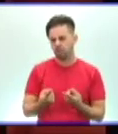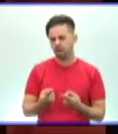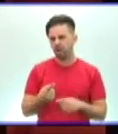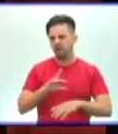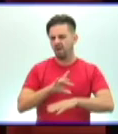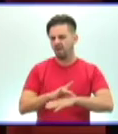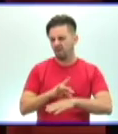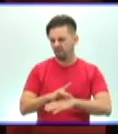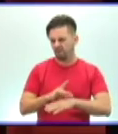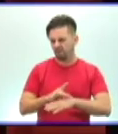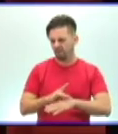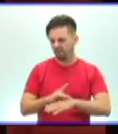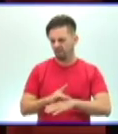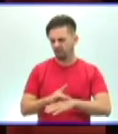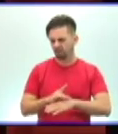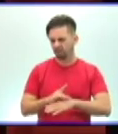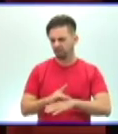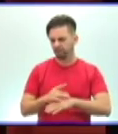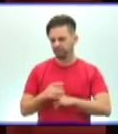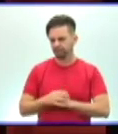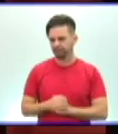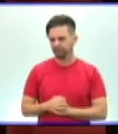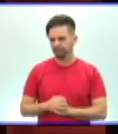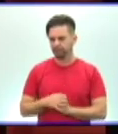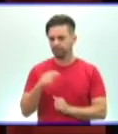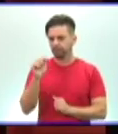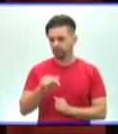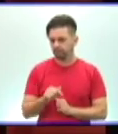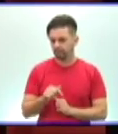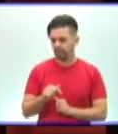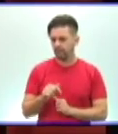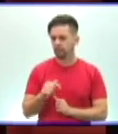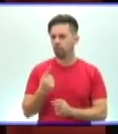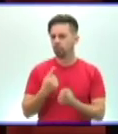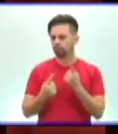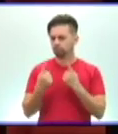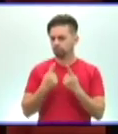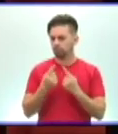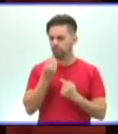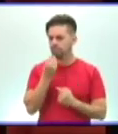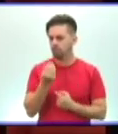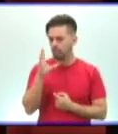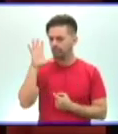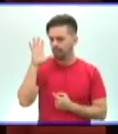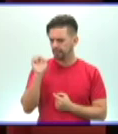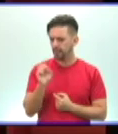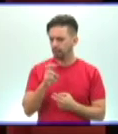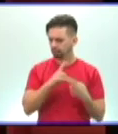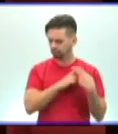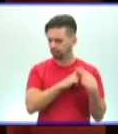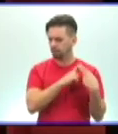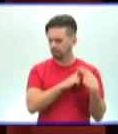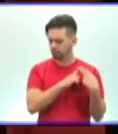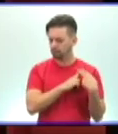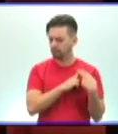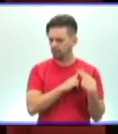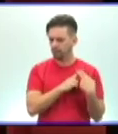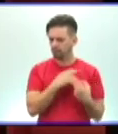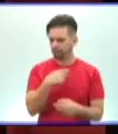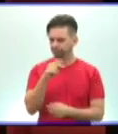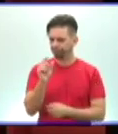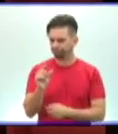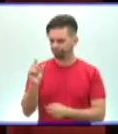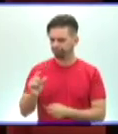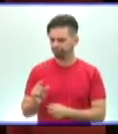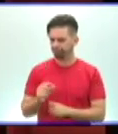de animales salvajes. Este es un elemento y como has podido comprender, somos responsables de la mayoría de ellas.